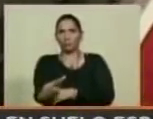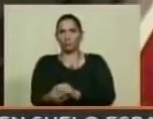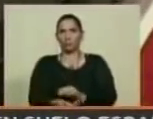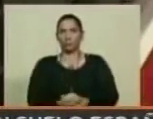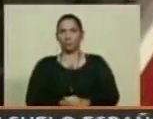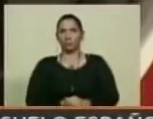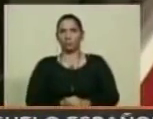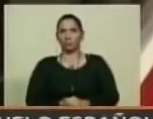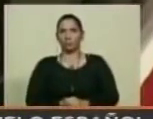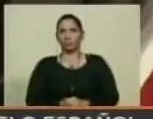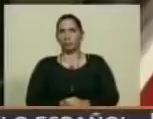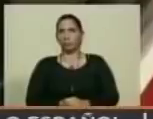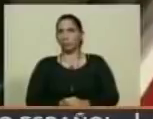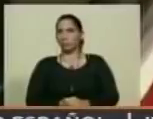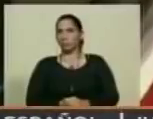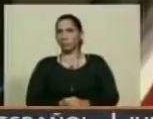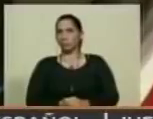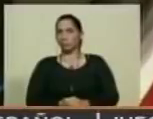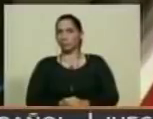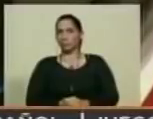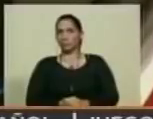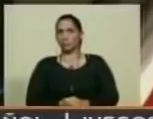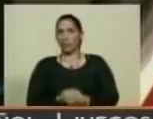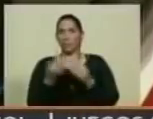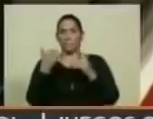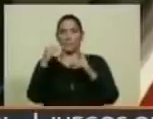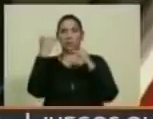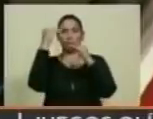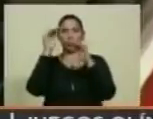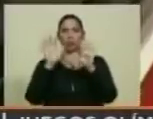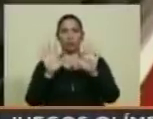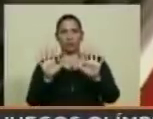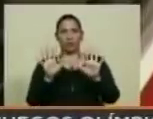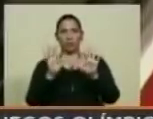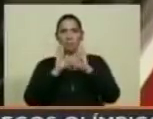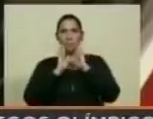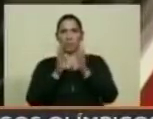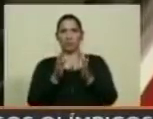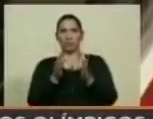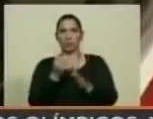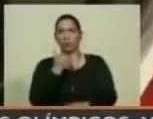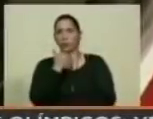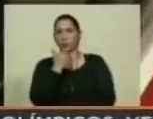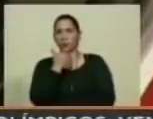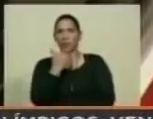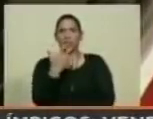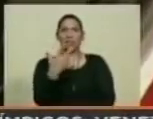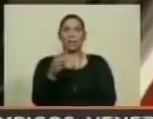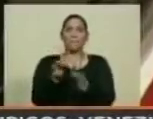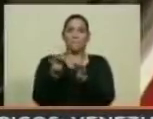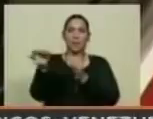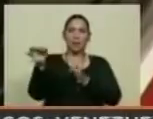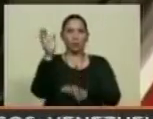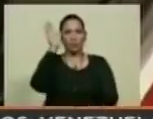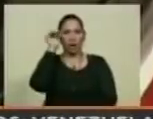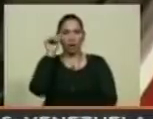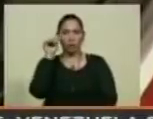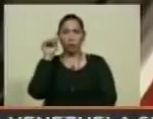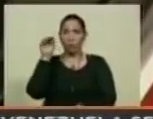Ventana ubicada, repito, en el piso 10, en un pasillo que queda a 3 metros del baño que él solicitó